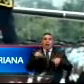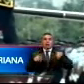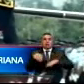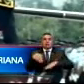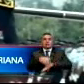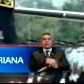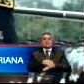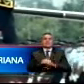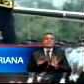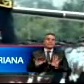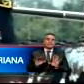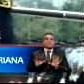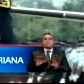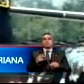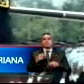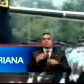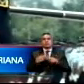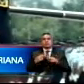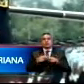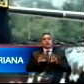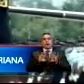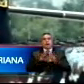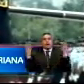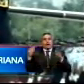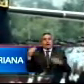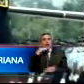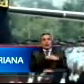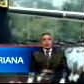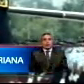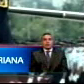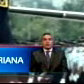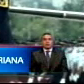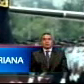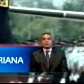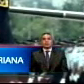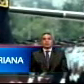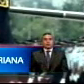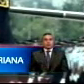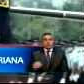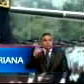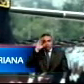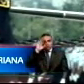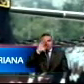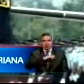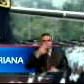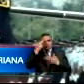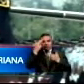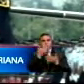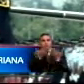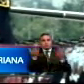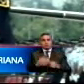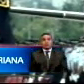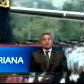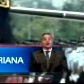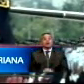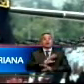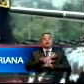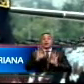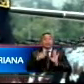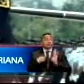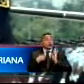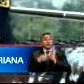vías que pronto fueron despejadas por la fuerza pública. Quedó